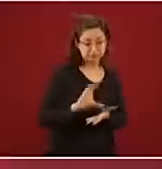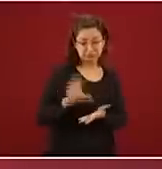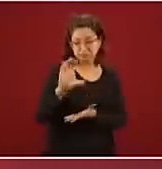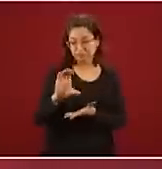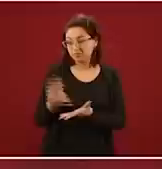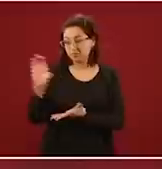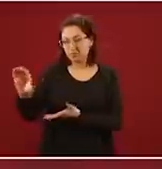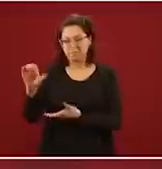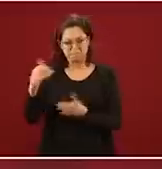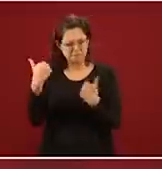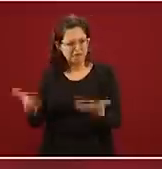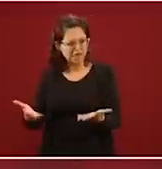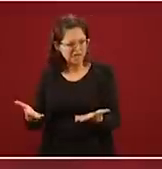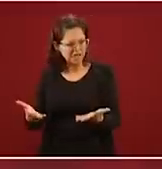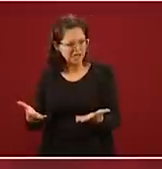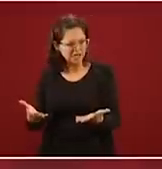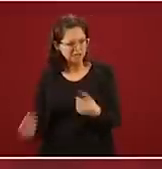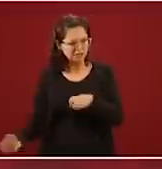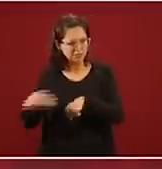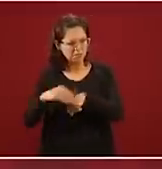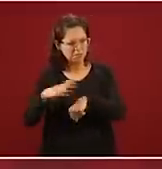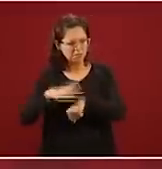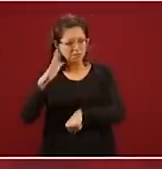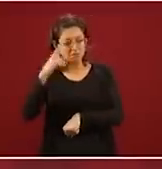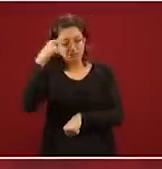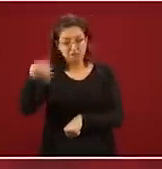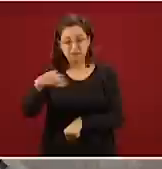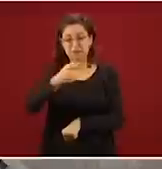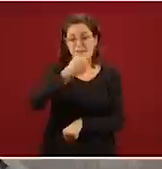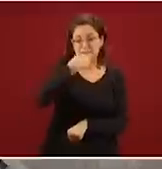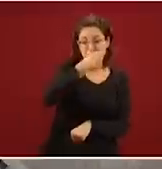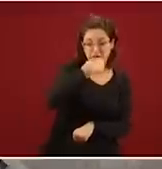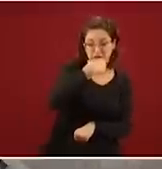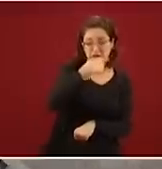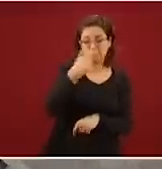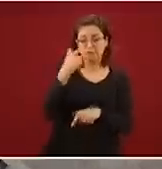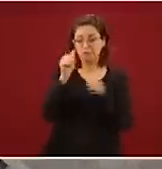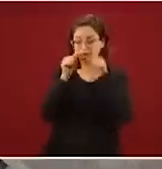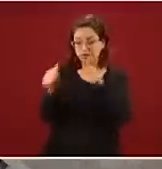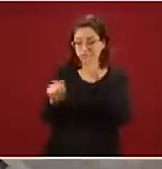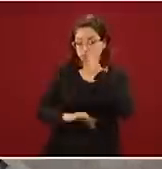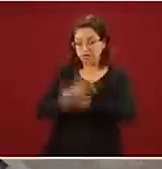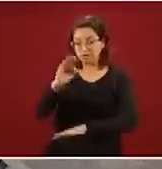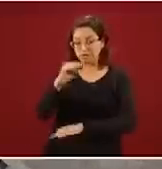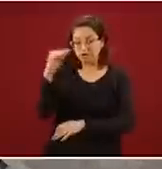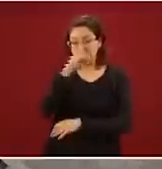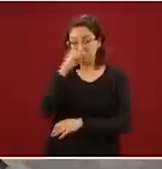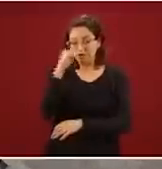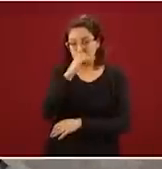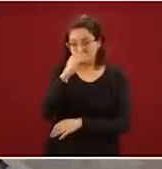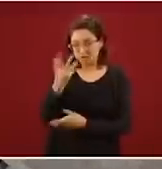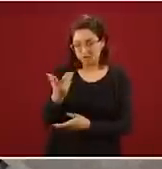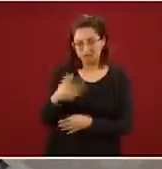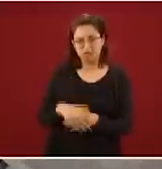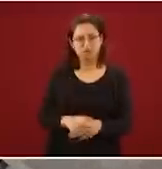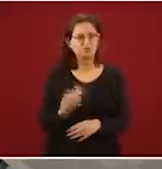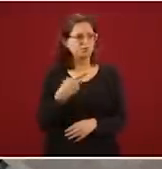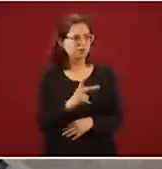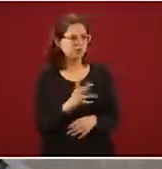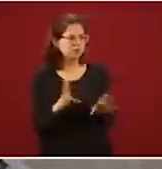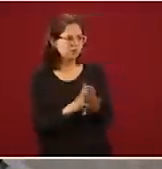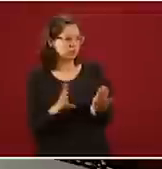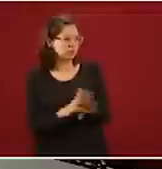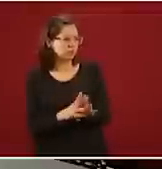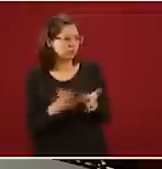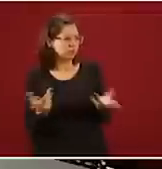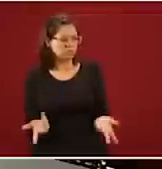sean gratuitos. Pero entonces, ¿cómo van a garantizar ellos ese servicio gratuito a los nuevos? Se les van a entregar